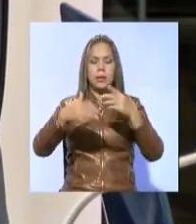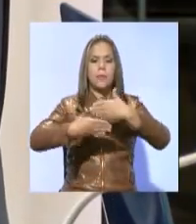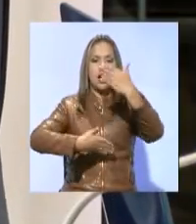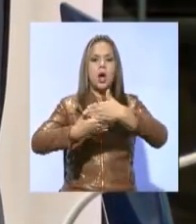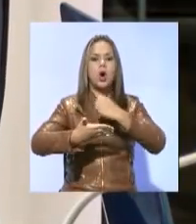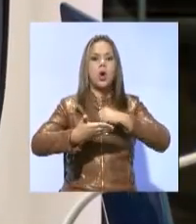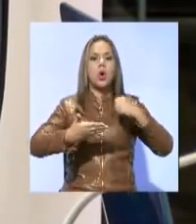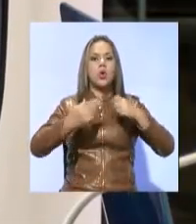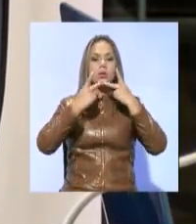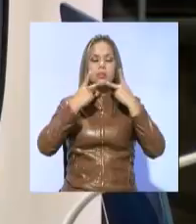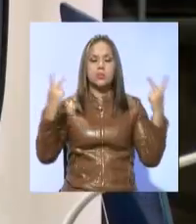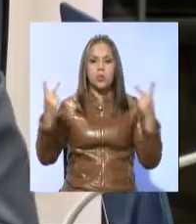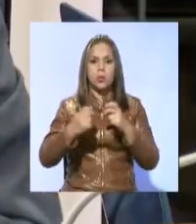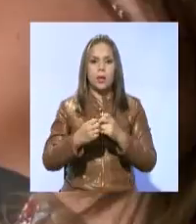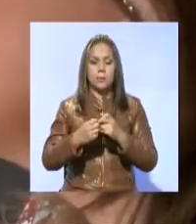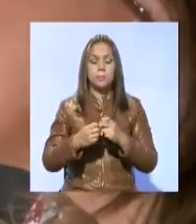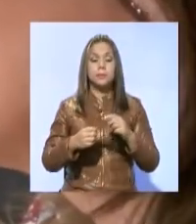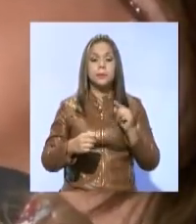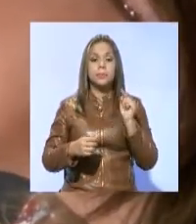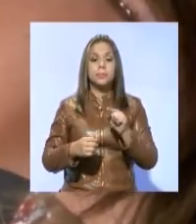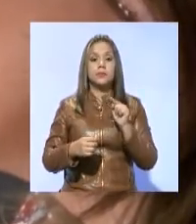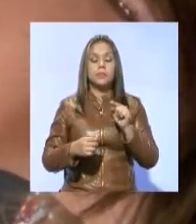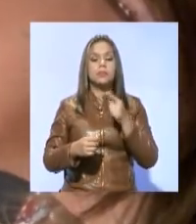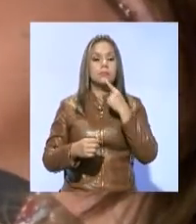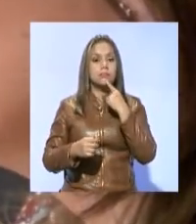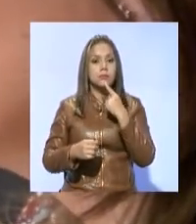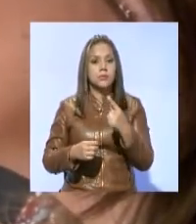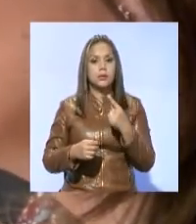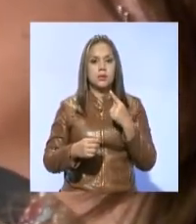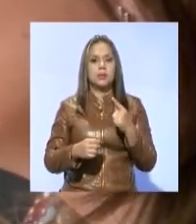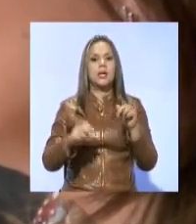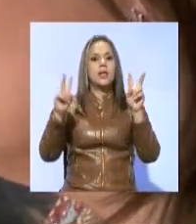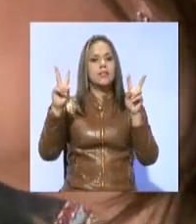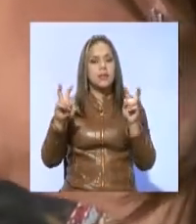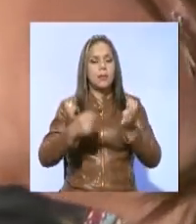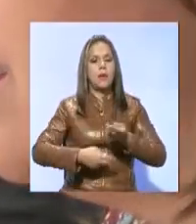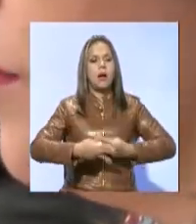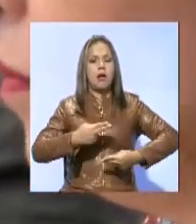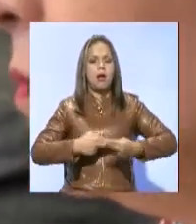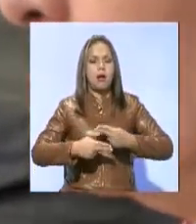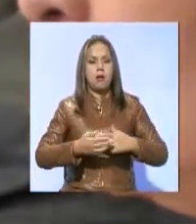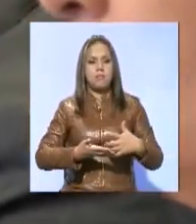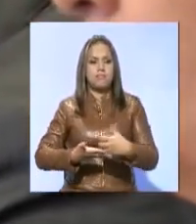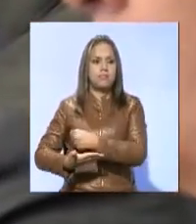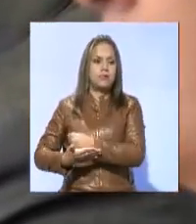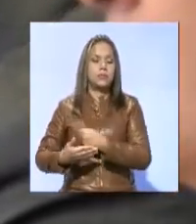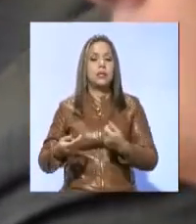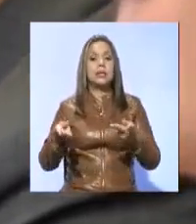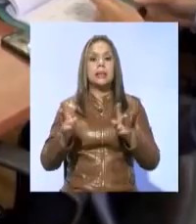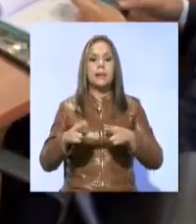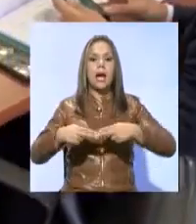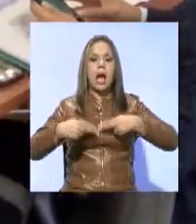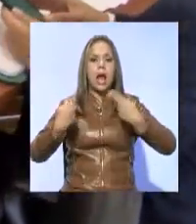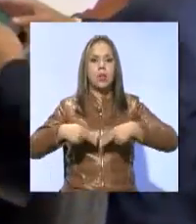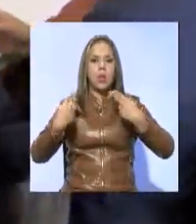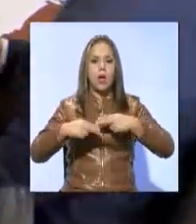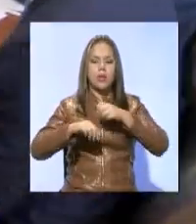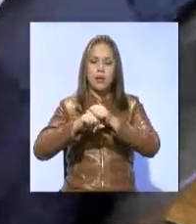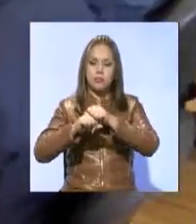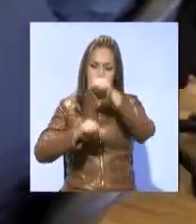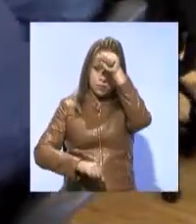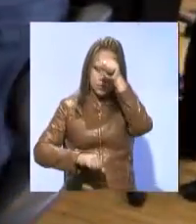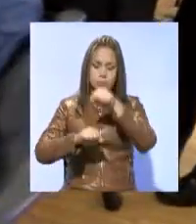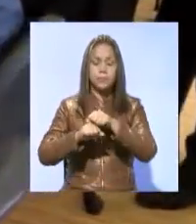contratación pública, sobre la procedencia de la expropiación de mercancías y los casos de defraudación aduanera. En la agenda